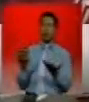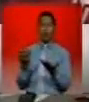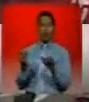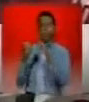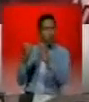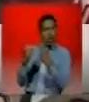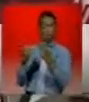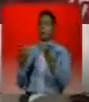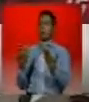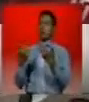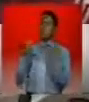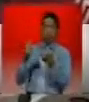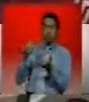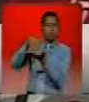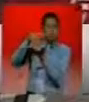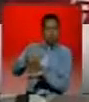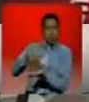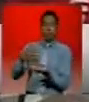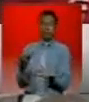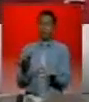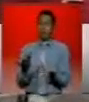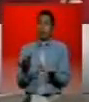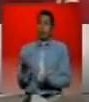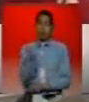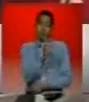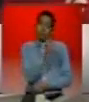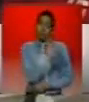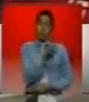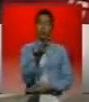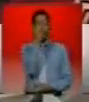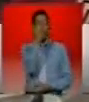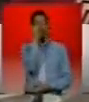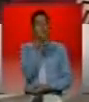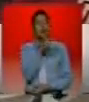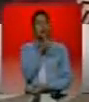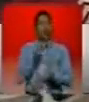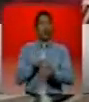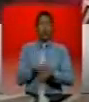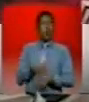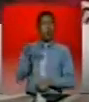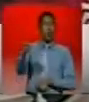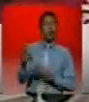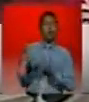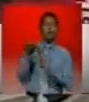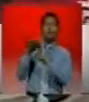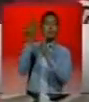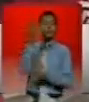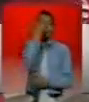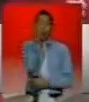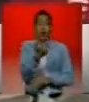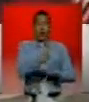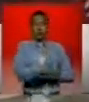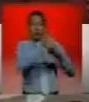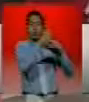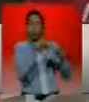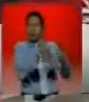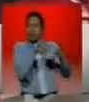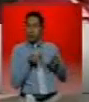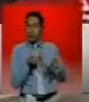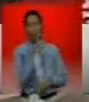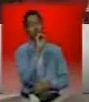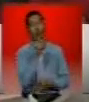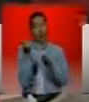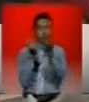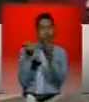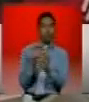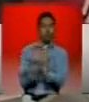si hubiese existido mejor calidad en las construcciones. Entonces tenemos que ver quién construyó con tan mala calidad, por qué las autoridades dieron permiso o no controlaron